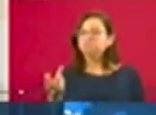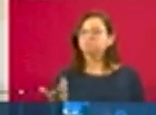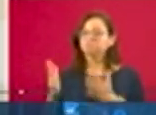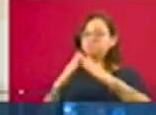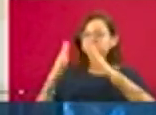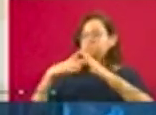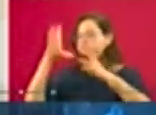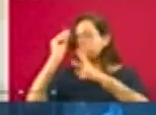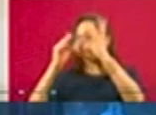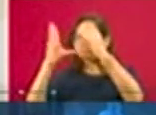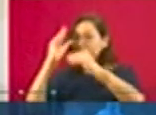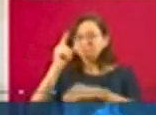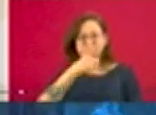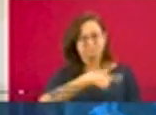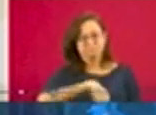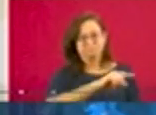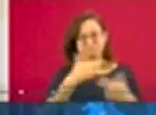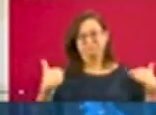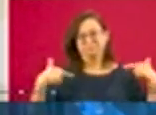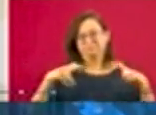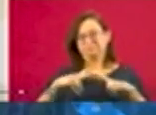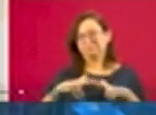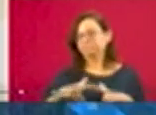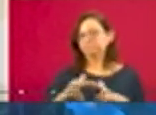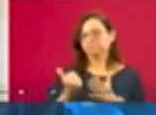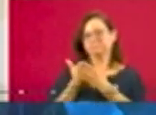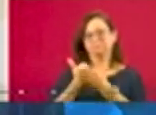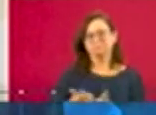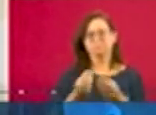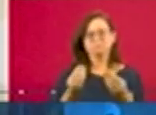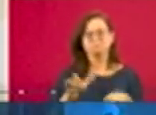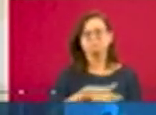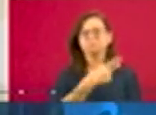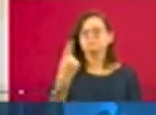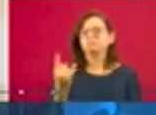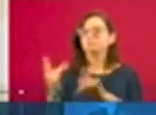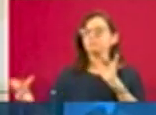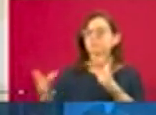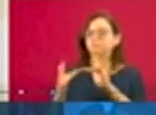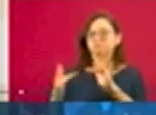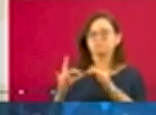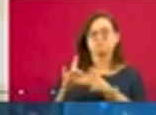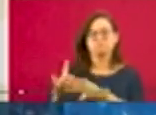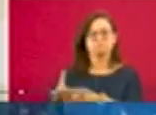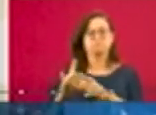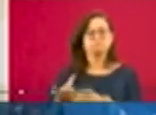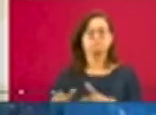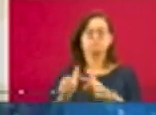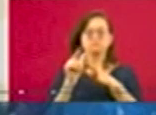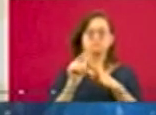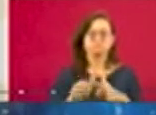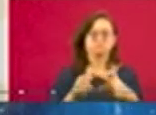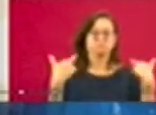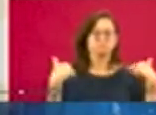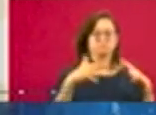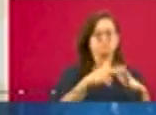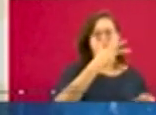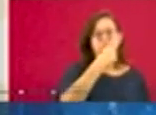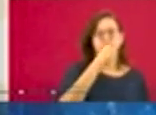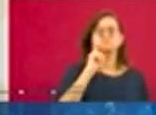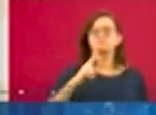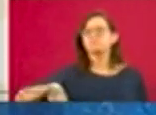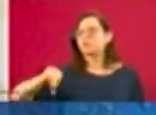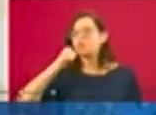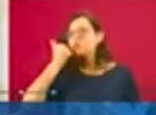distancia, y además pues nos distingue de muchos otros países que han preferido pues esperar y dejar